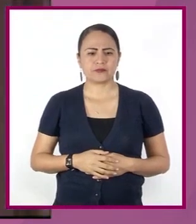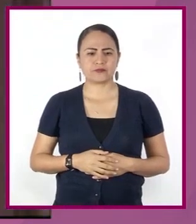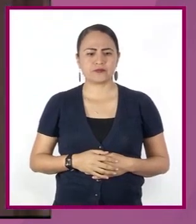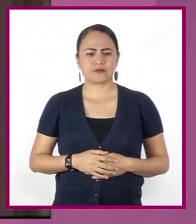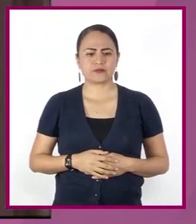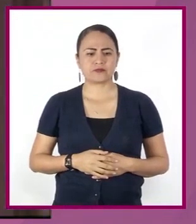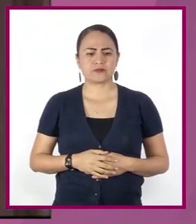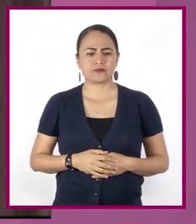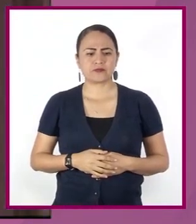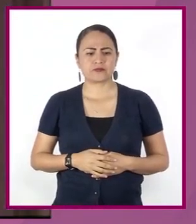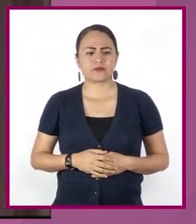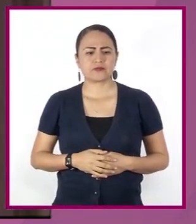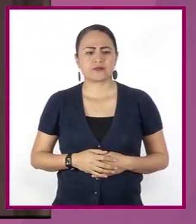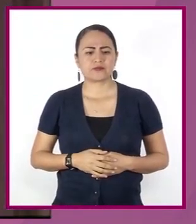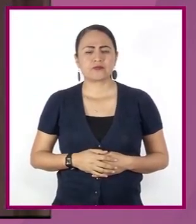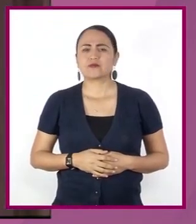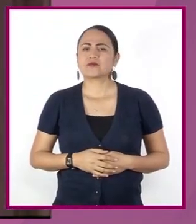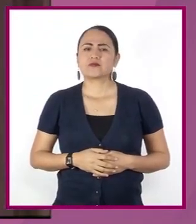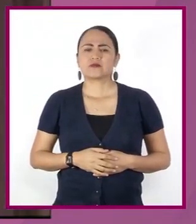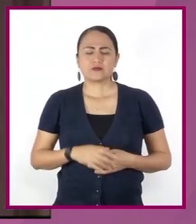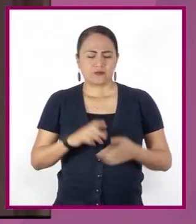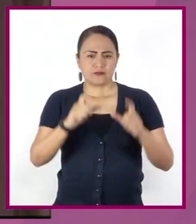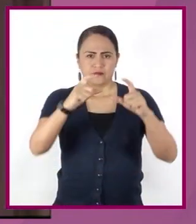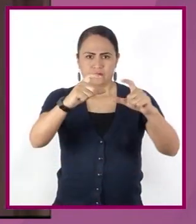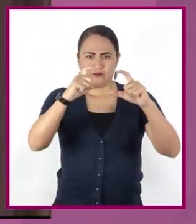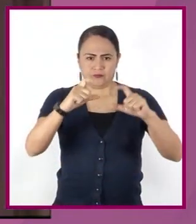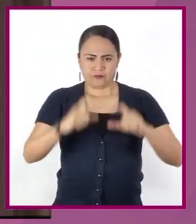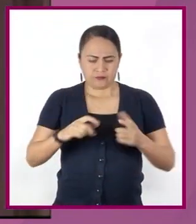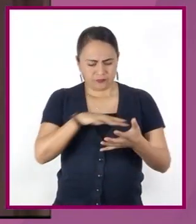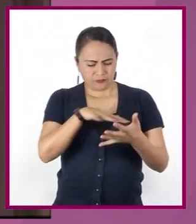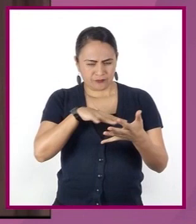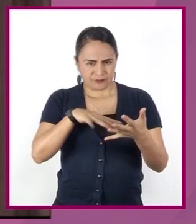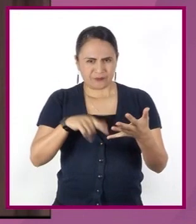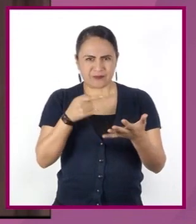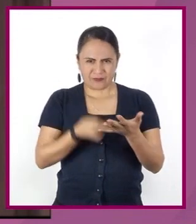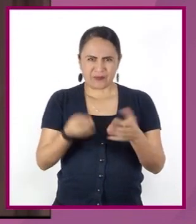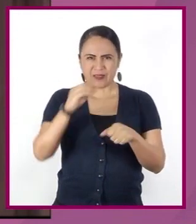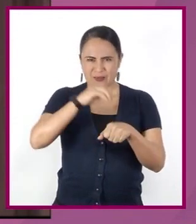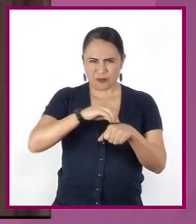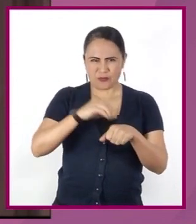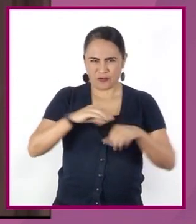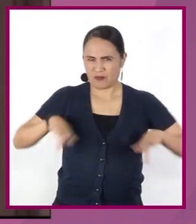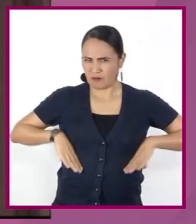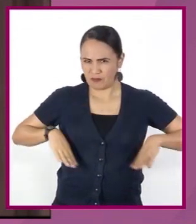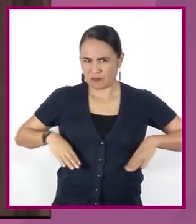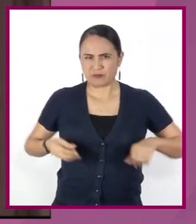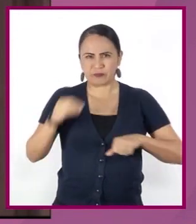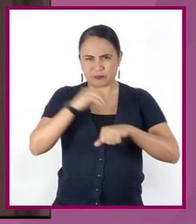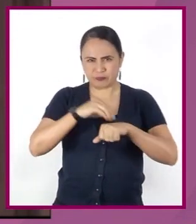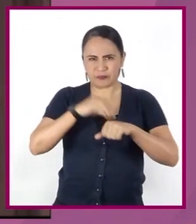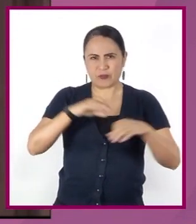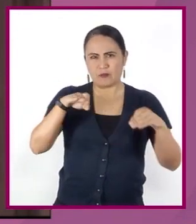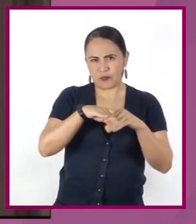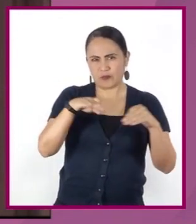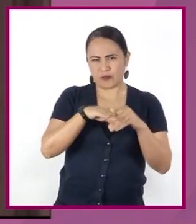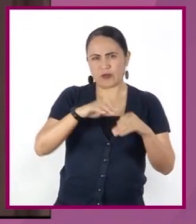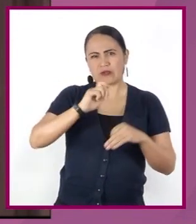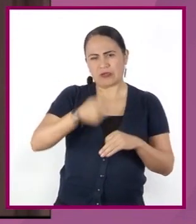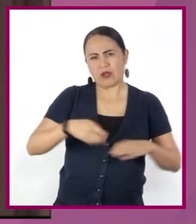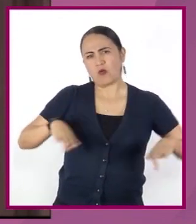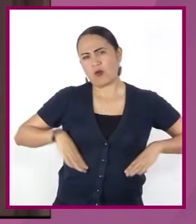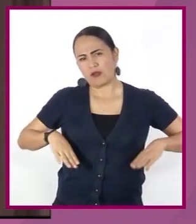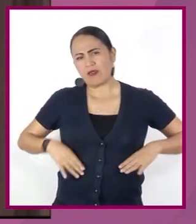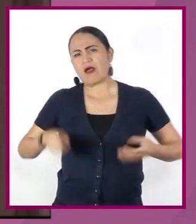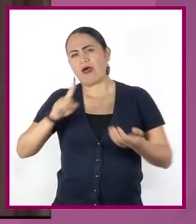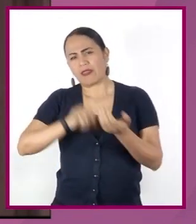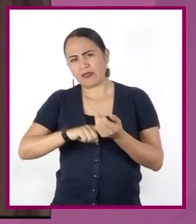Por otro lado, los textos descriptivos, en los que se emplean adjetivos de manera constante, expresan las cualidades tanto externas